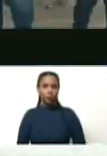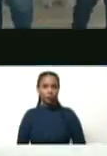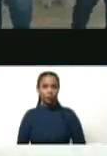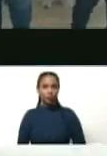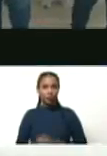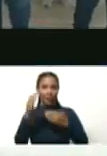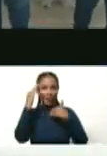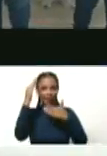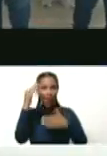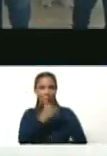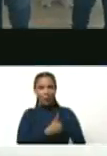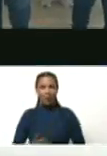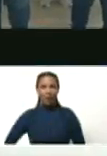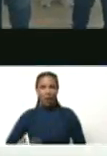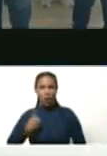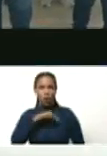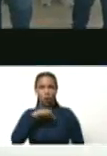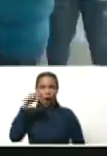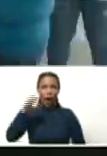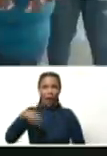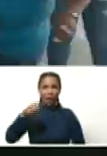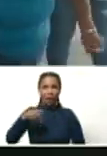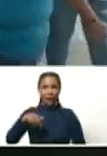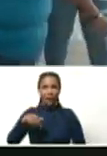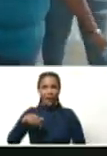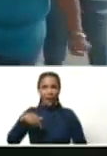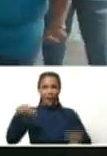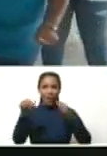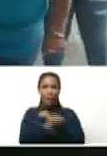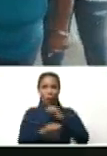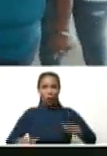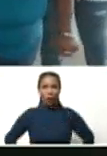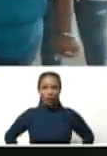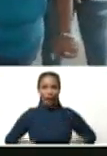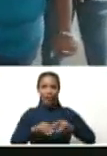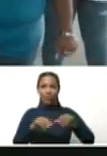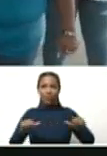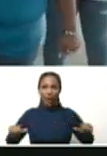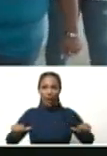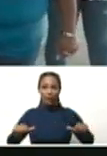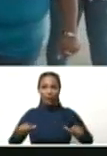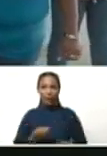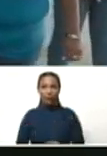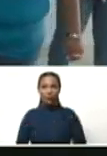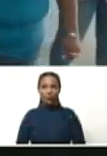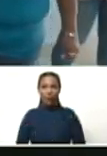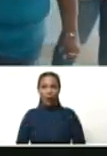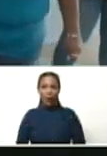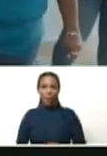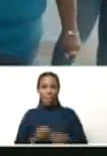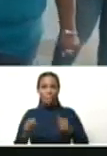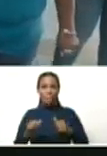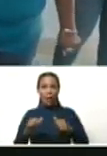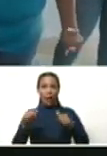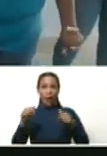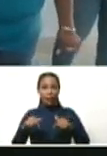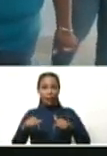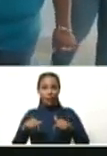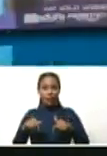Saludos, presidente. Estamos desde aquí, desde Acarigua, la tierra de José Antonio Páez, portuguesa, en